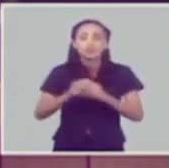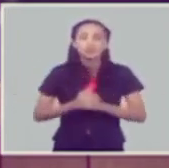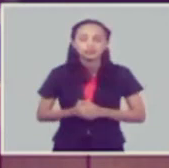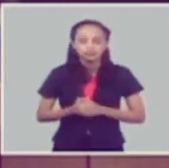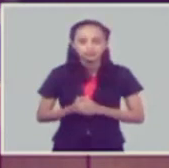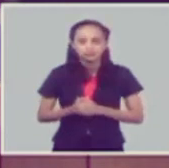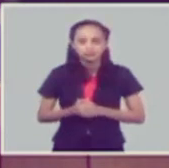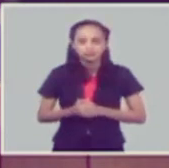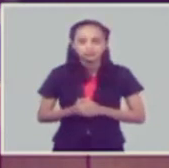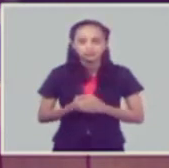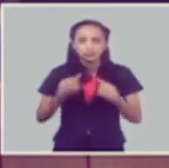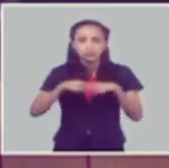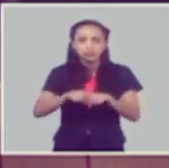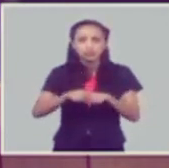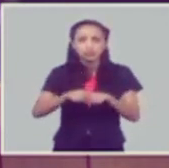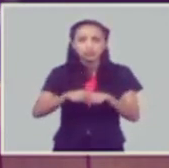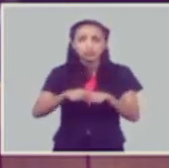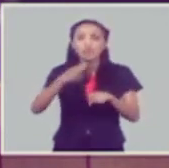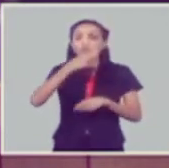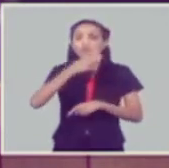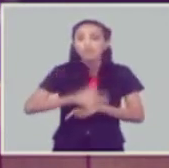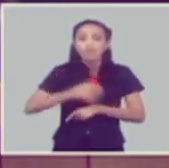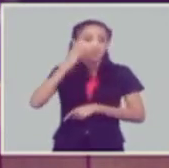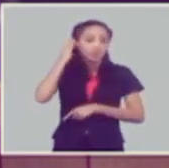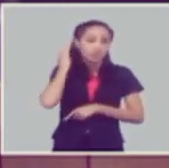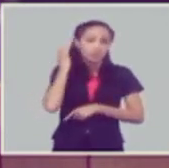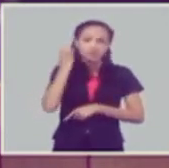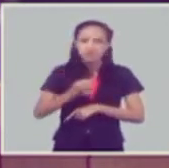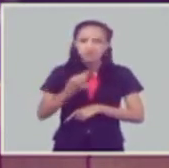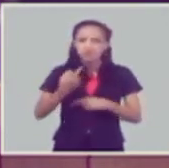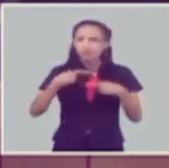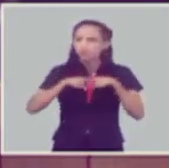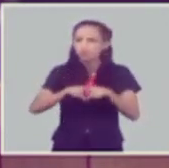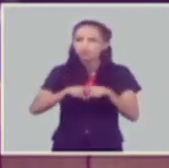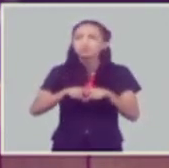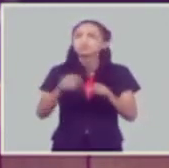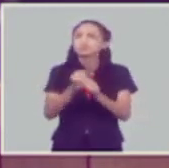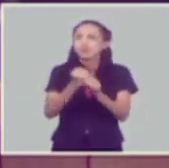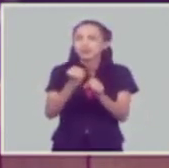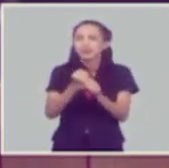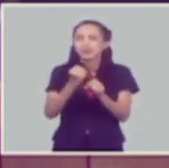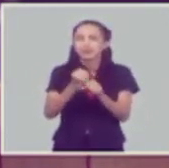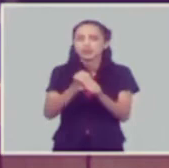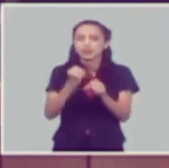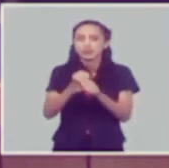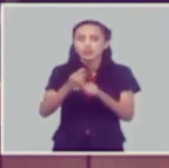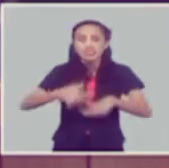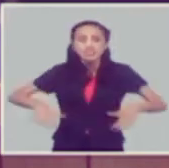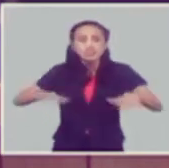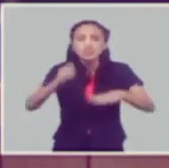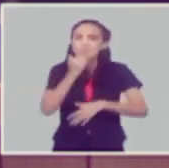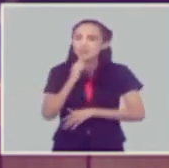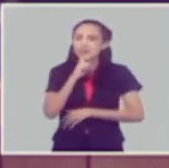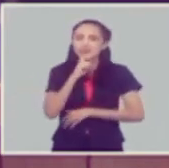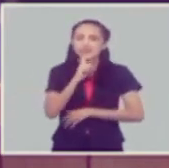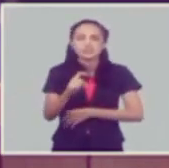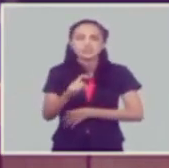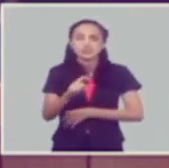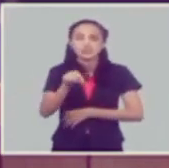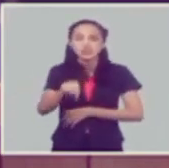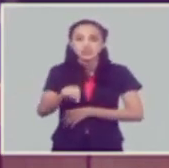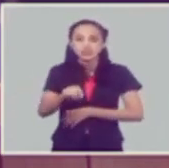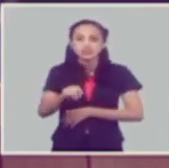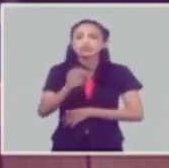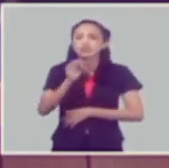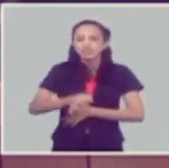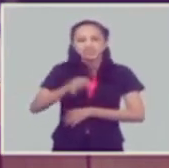Raúl a la vanguardia a solo 90 millas. El contexto es más complejo y más agresivo que nunca y no podemos ser